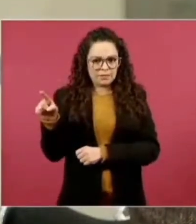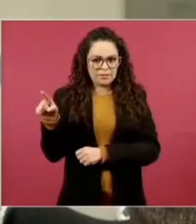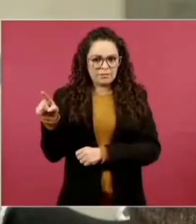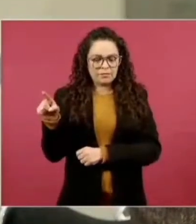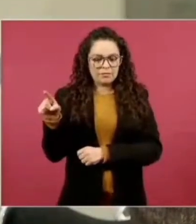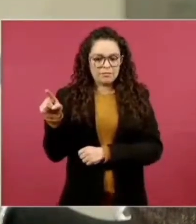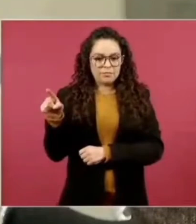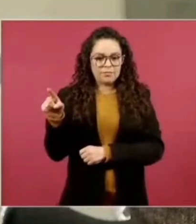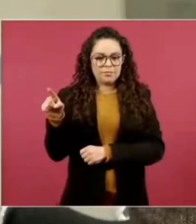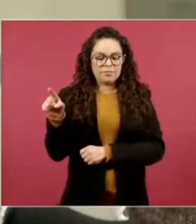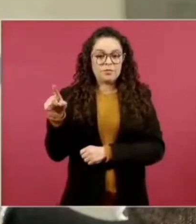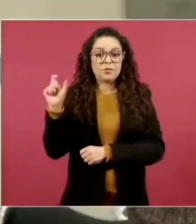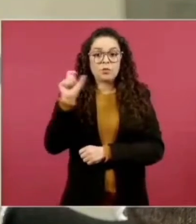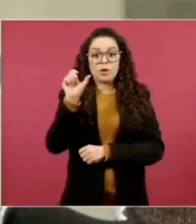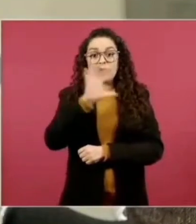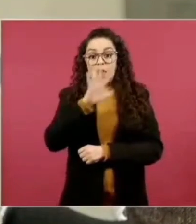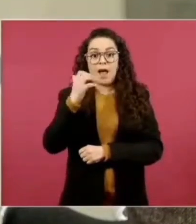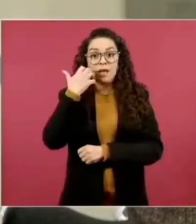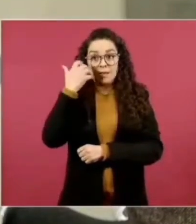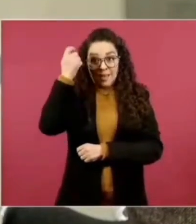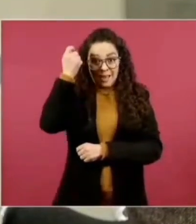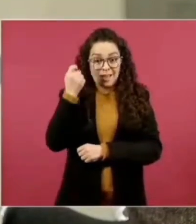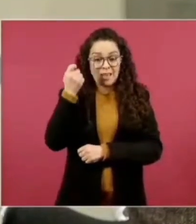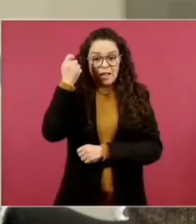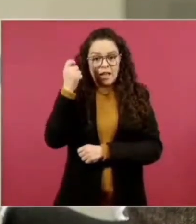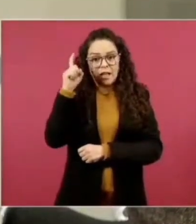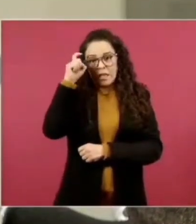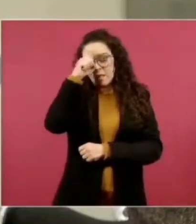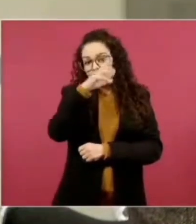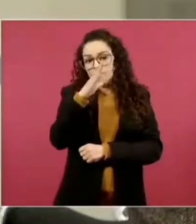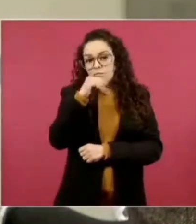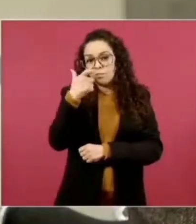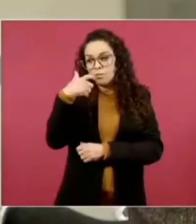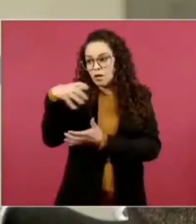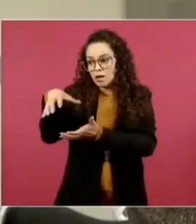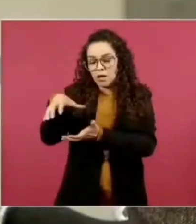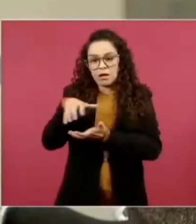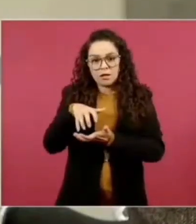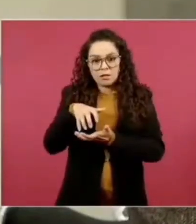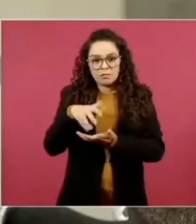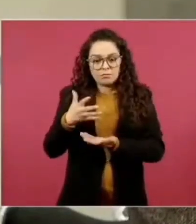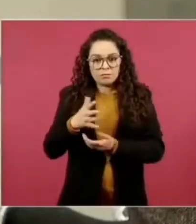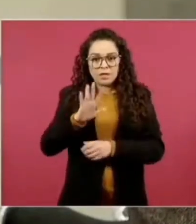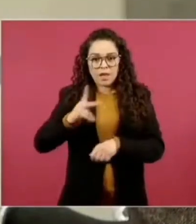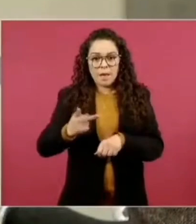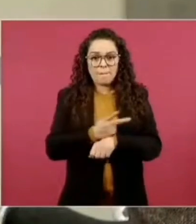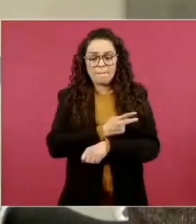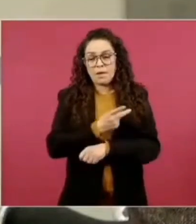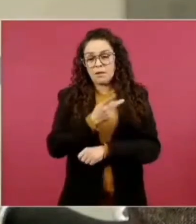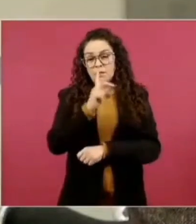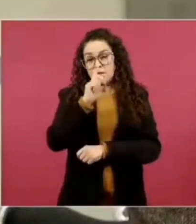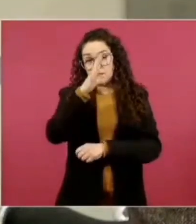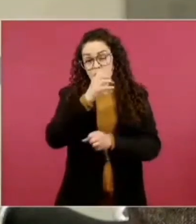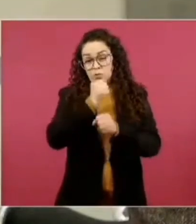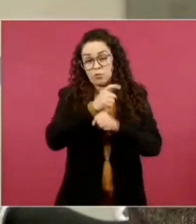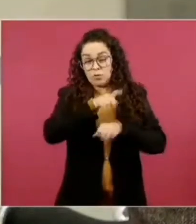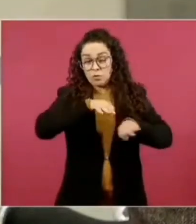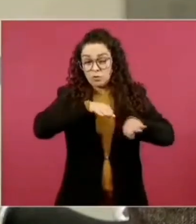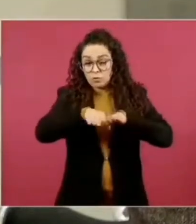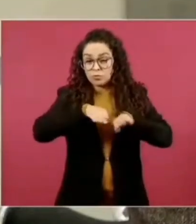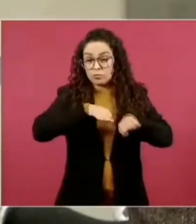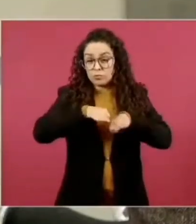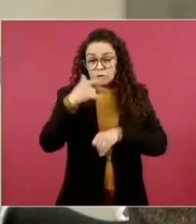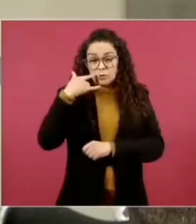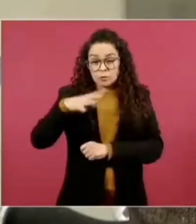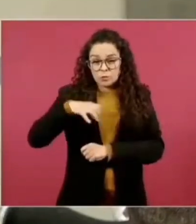momento de querer retirarse. En este caso en específico, como decimos, fue después de 35 años de trabajo, donde ella puntualmente pues